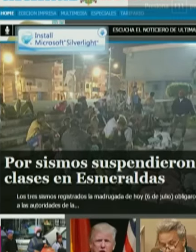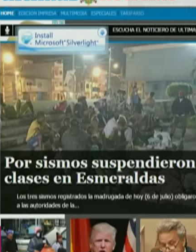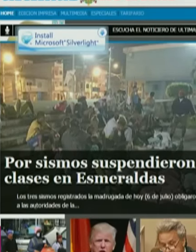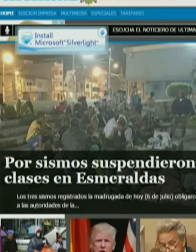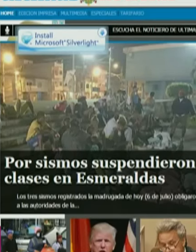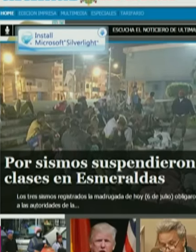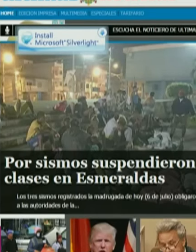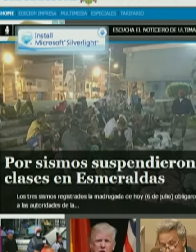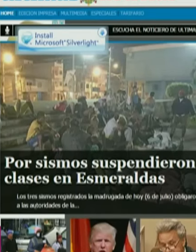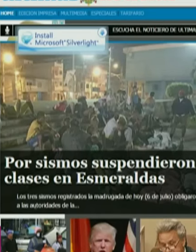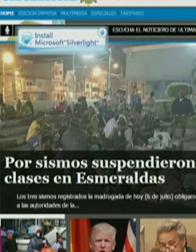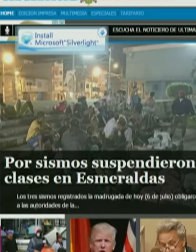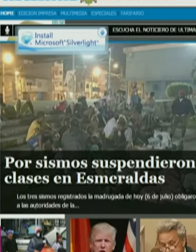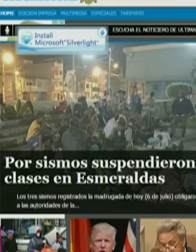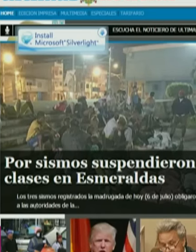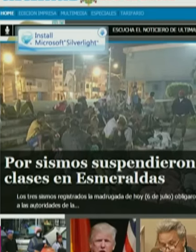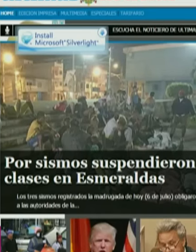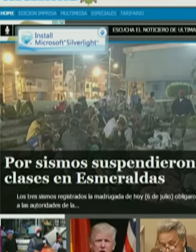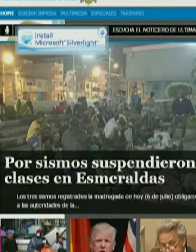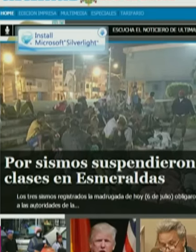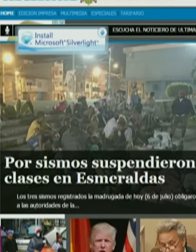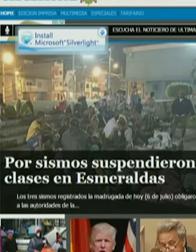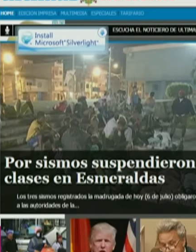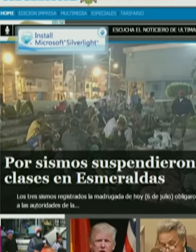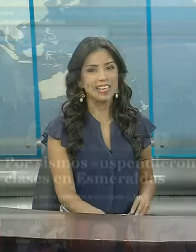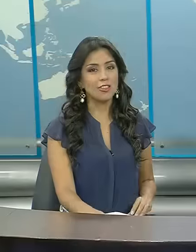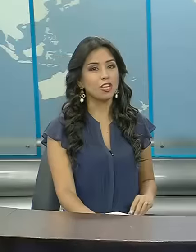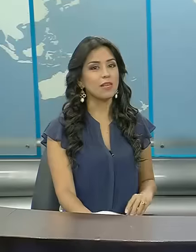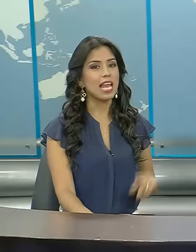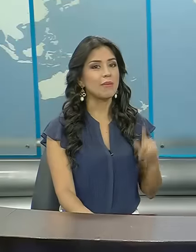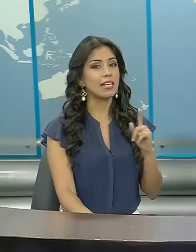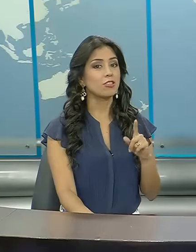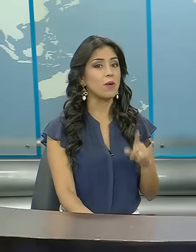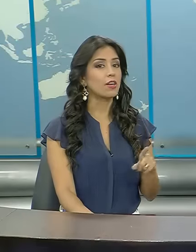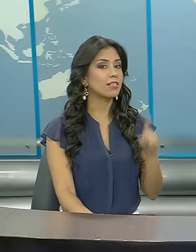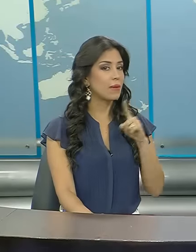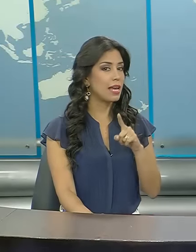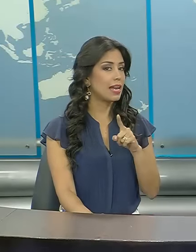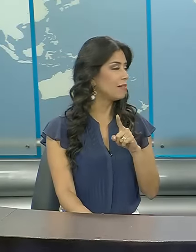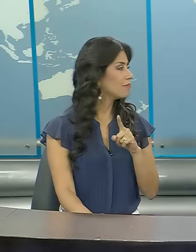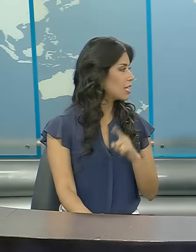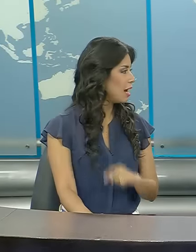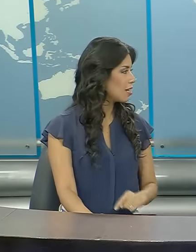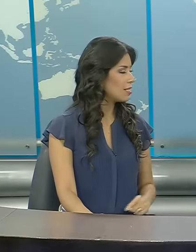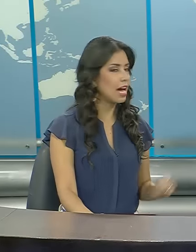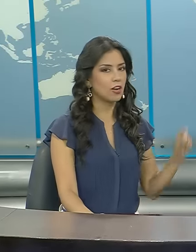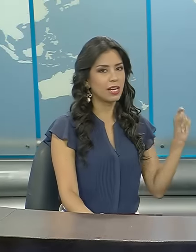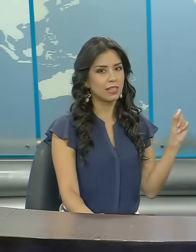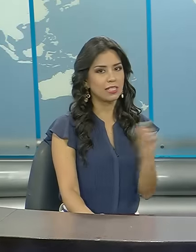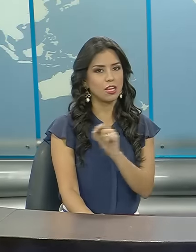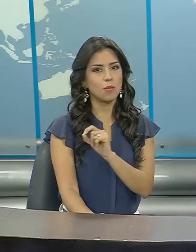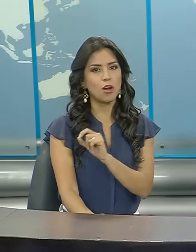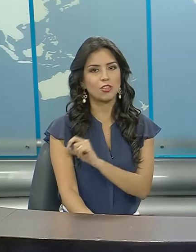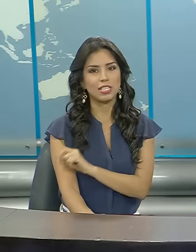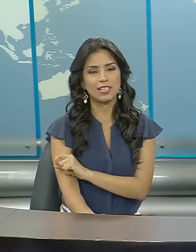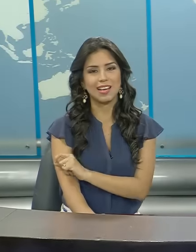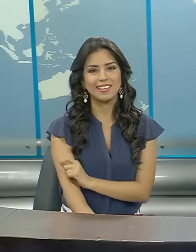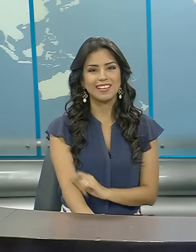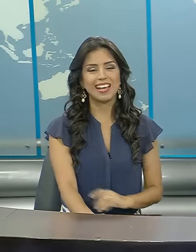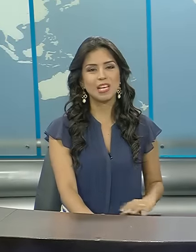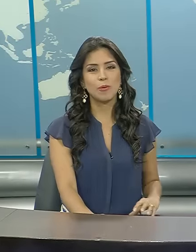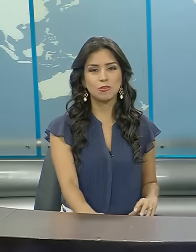su voceador. Gracias por habernos acompañado este día. Muchísimas gracias. La madrina del barrio espera la inscripción, ¿no? Claro, hasta mañana. Sí, okay. Bajo la